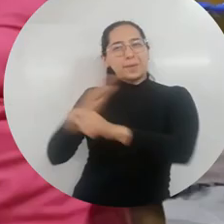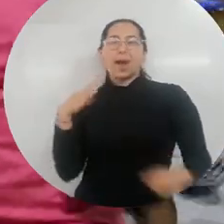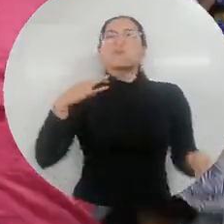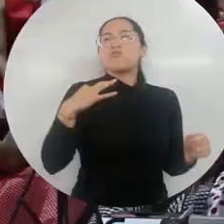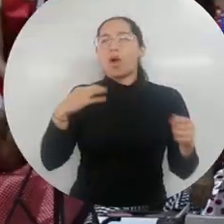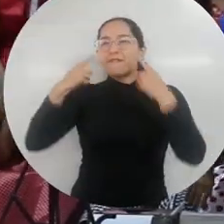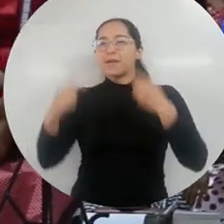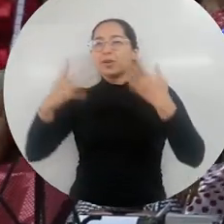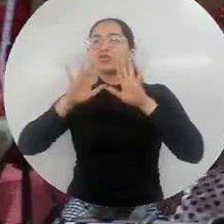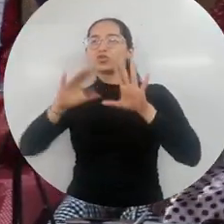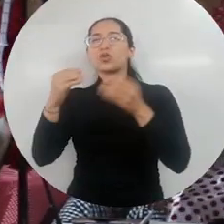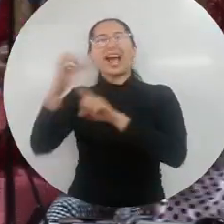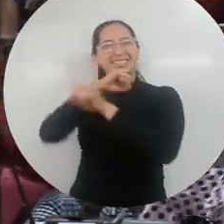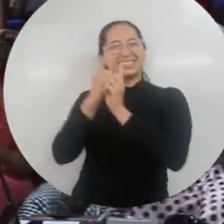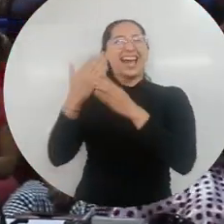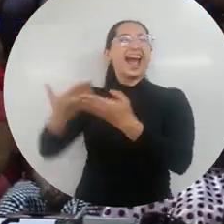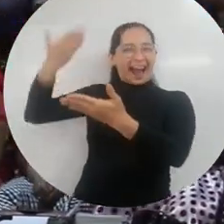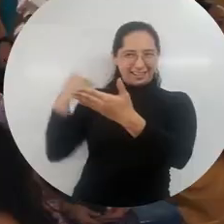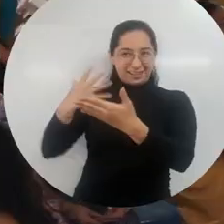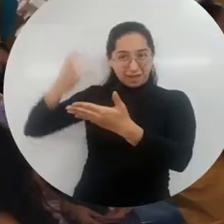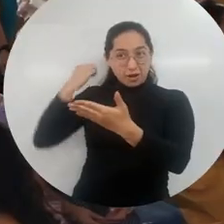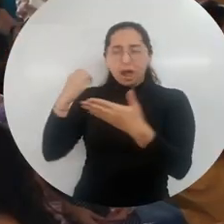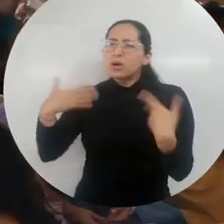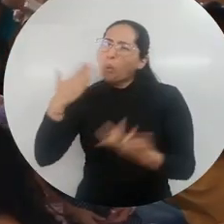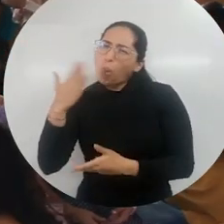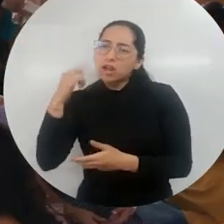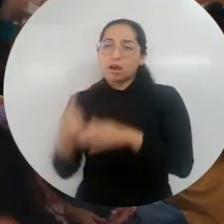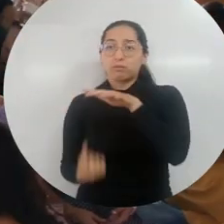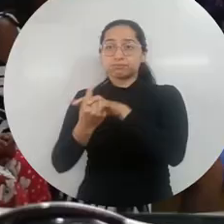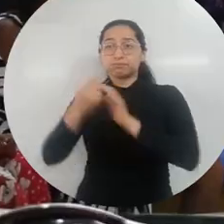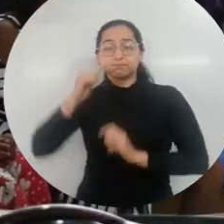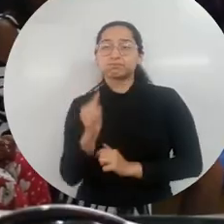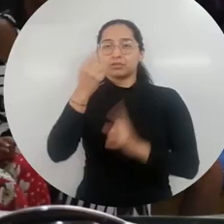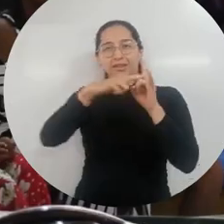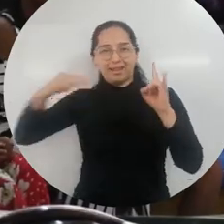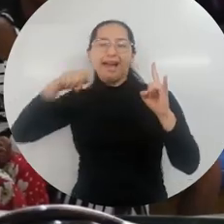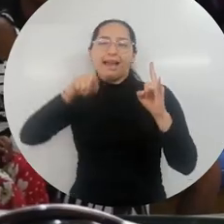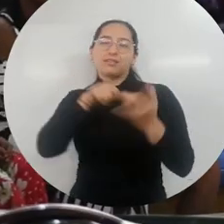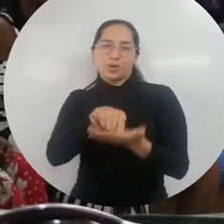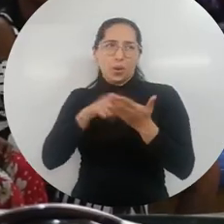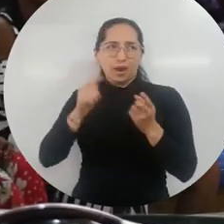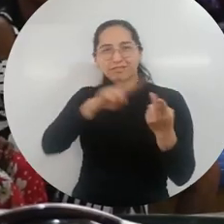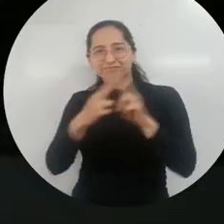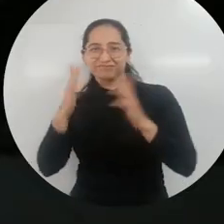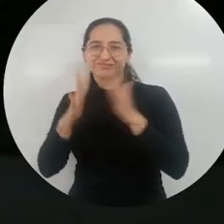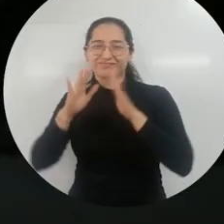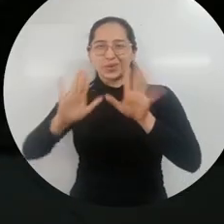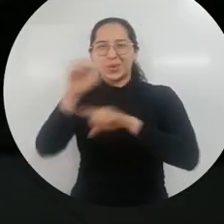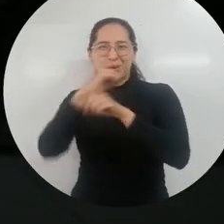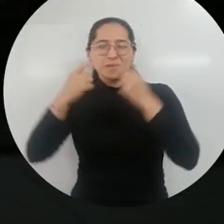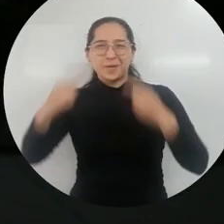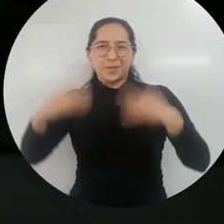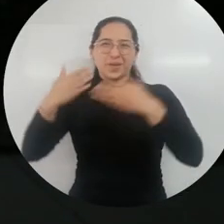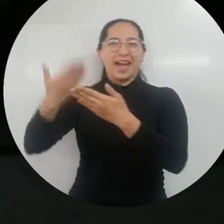la música, la moda y otros ámbitos de la vida social de la época, precisamente cuando la alma mater de los magdalenenses cobró vida. Muchísimas